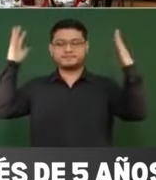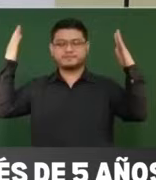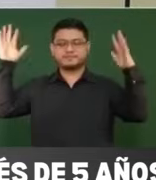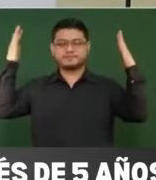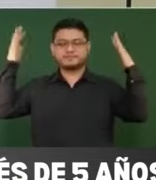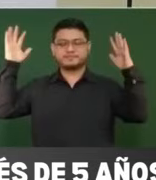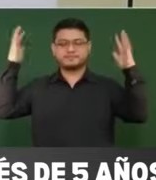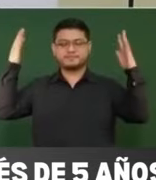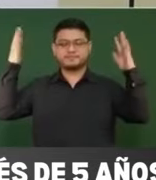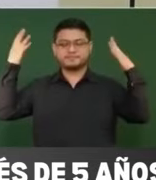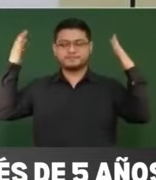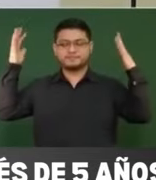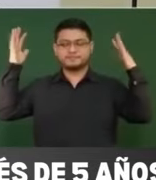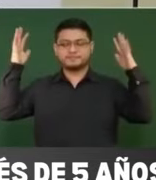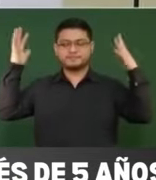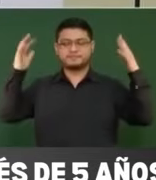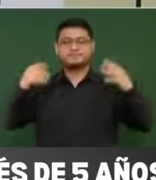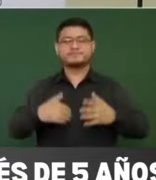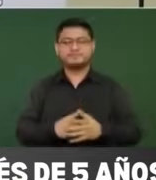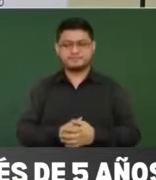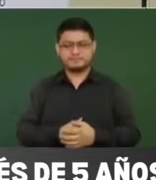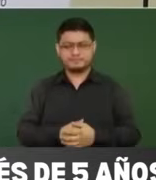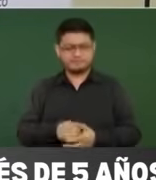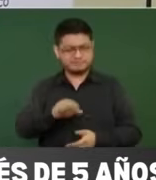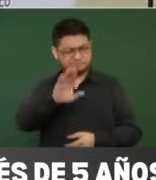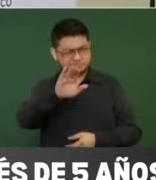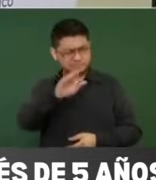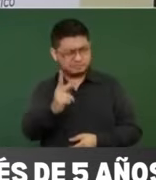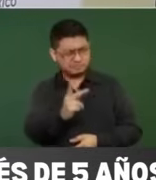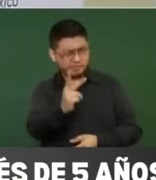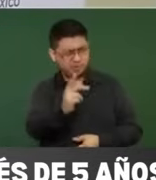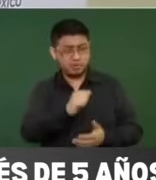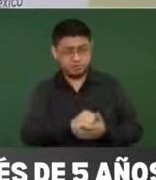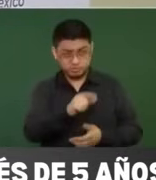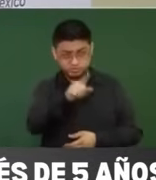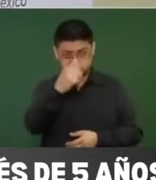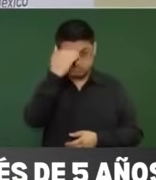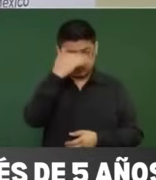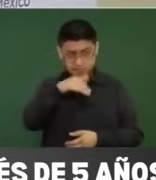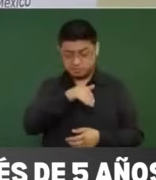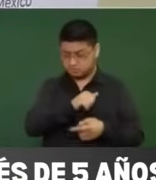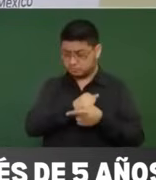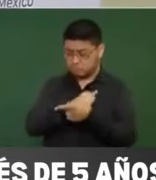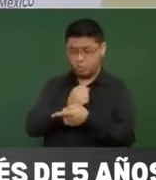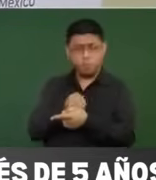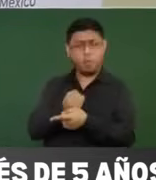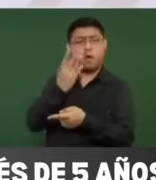¿Saben cuánto se ha invertido desde que llegamos hasta el día de hoy